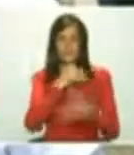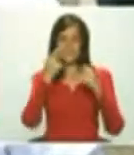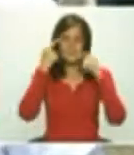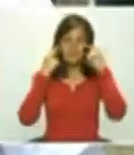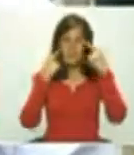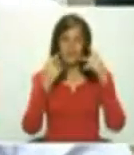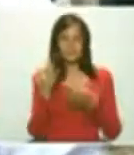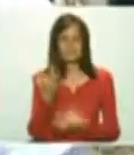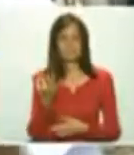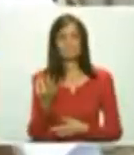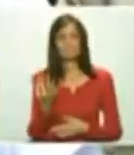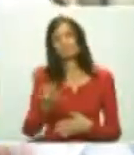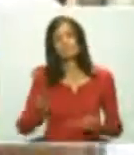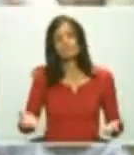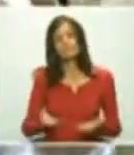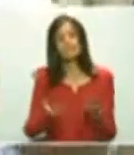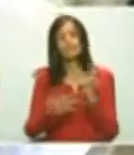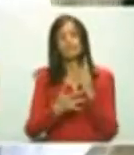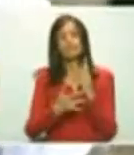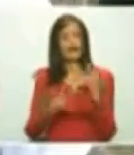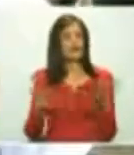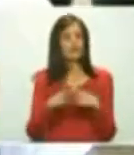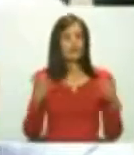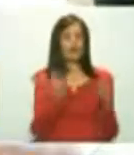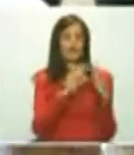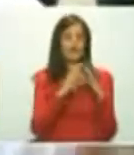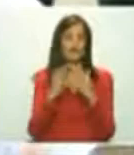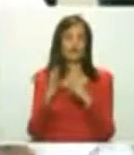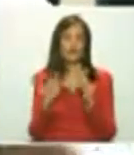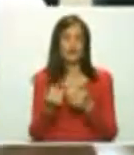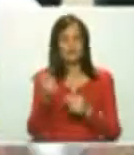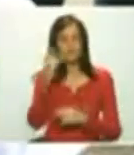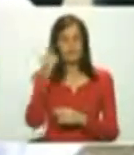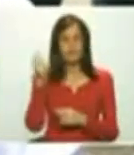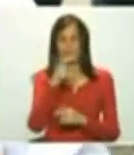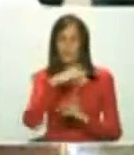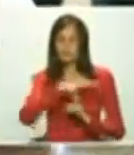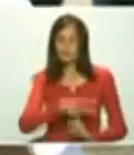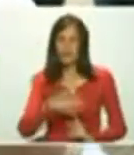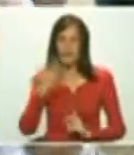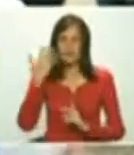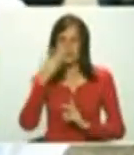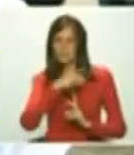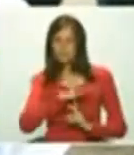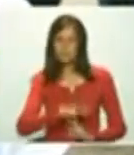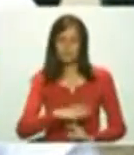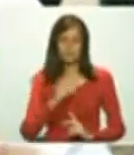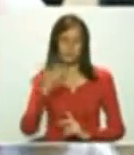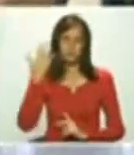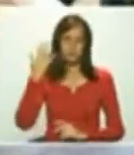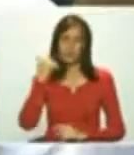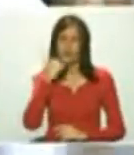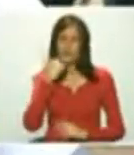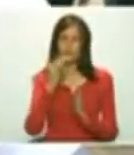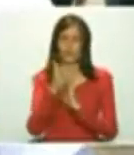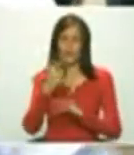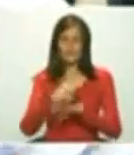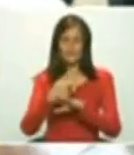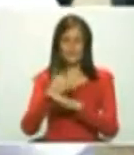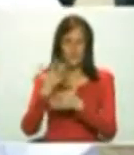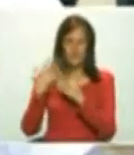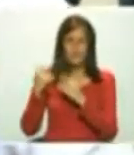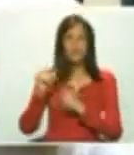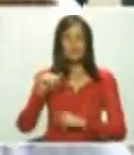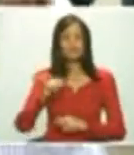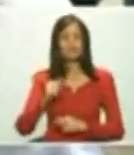Hugo Chávez, para impulsar la tecnología a toda nuestra comunidad, aquel pueblo excluido, que fue excluido tanto tiempo por los gobiernos